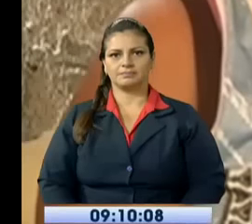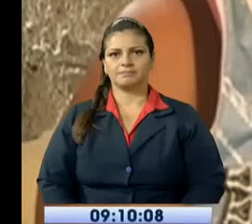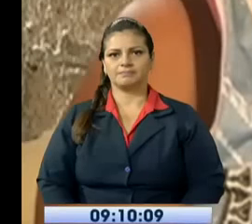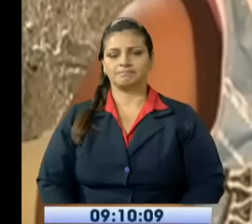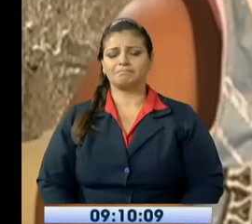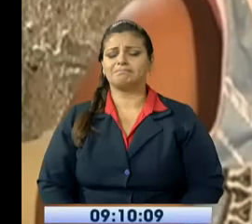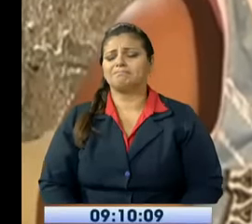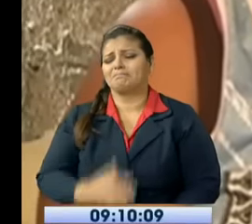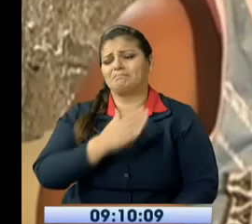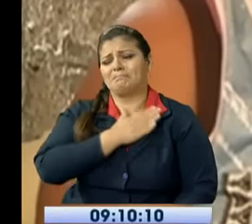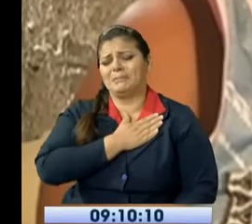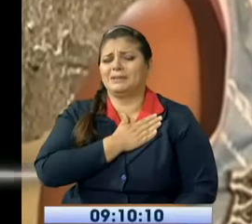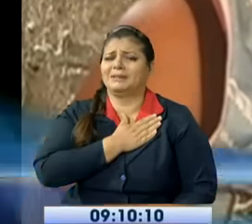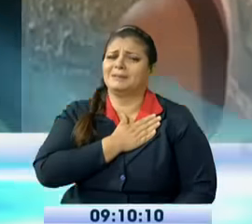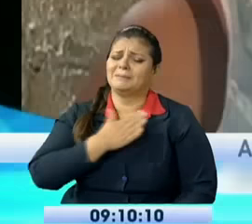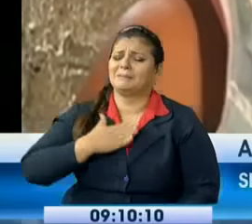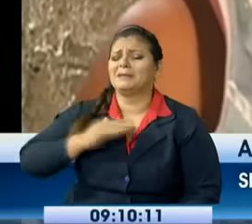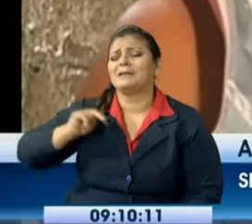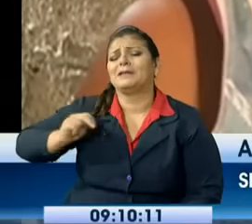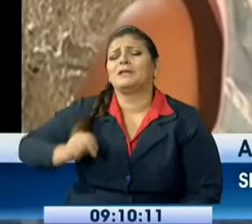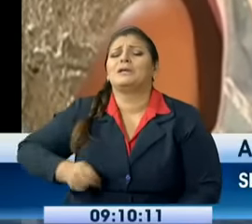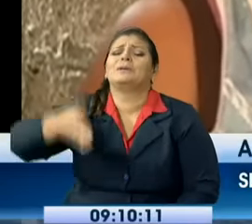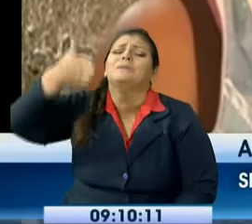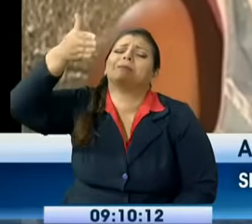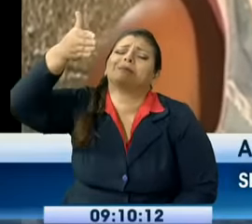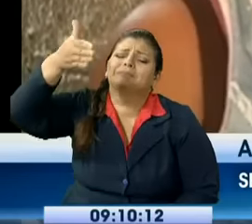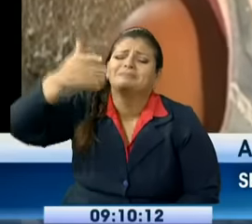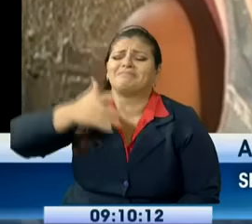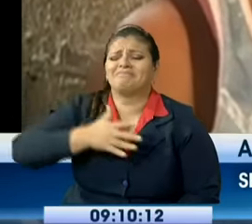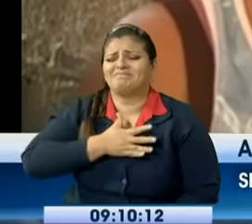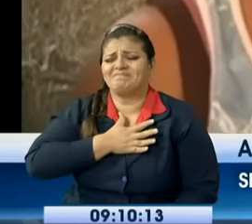Me da pena, es un bebé pequeño todavía.